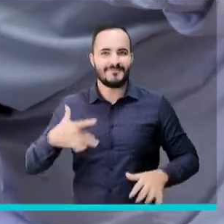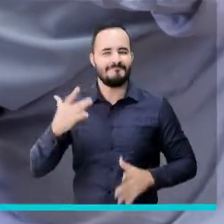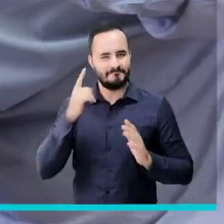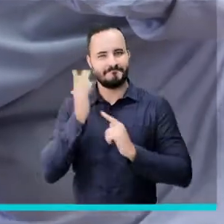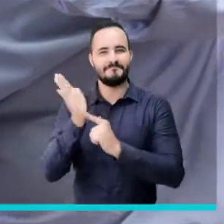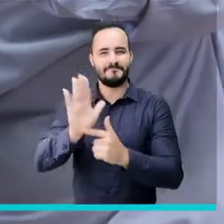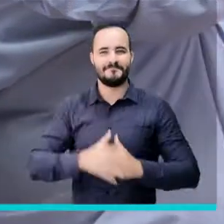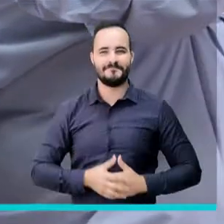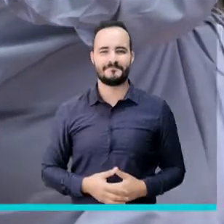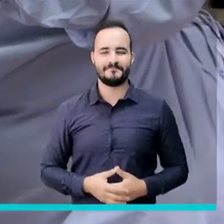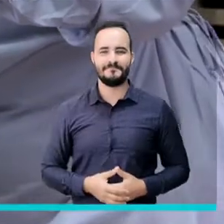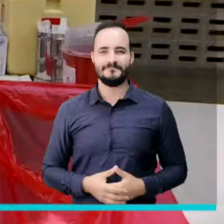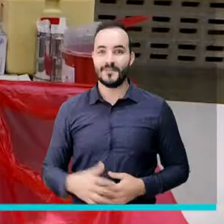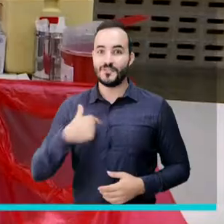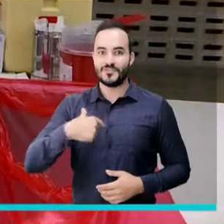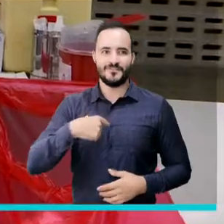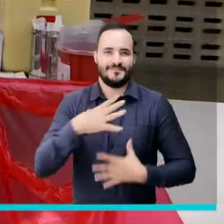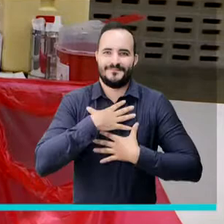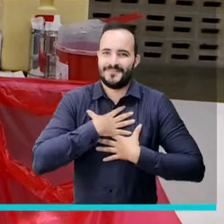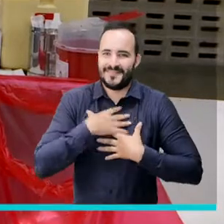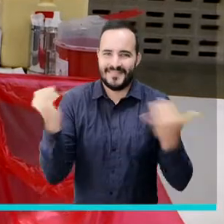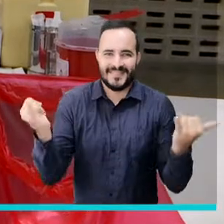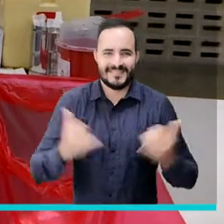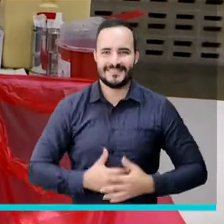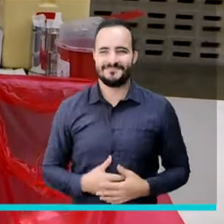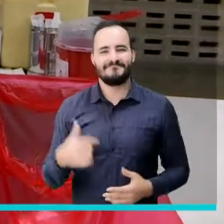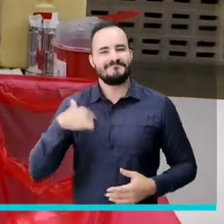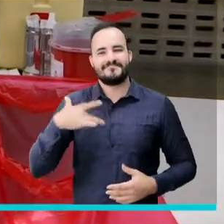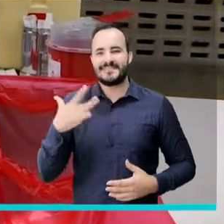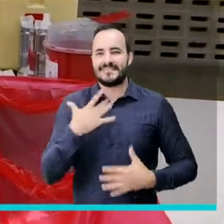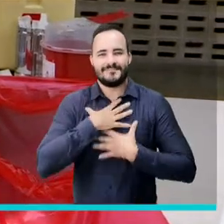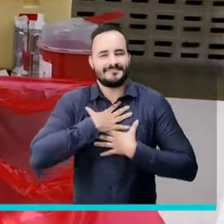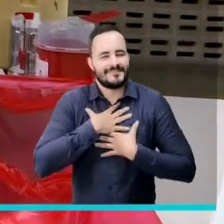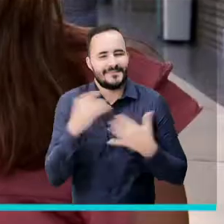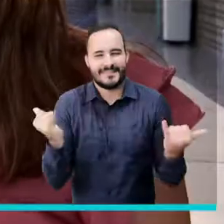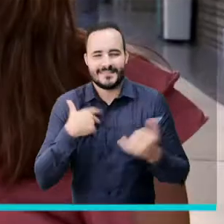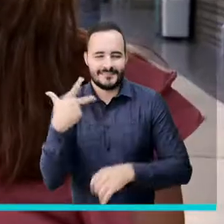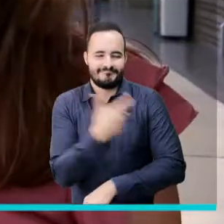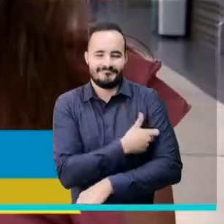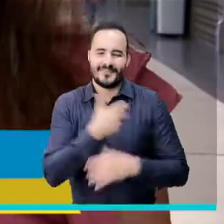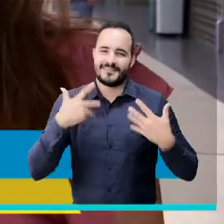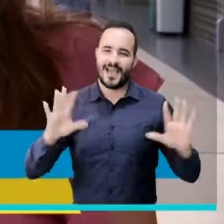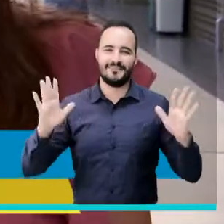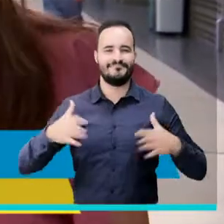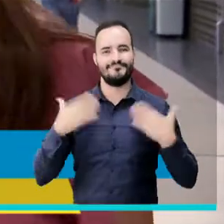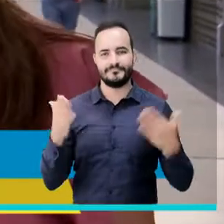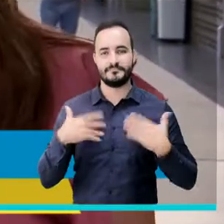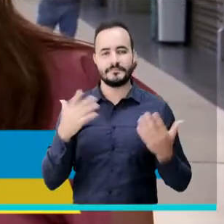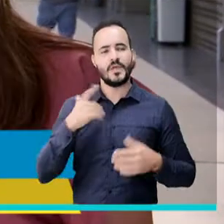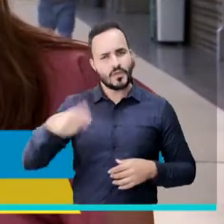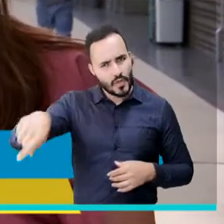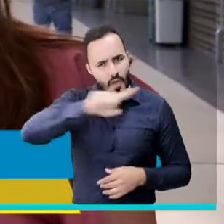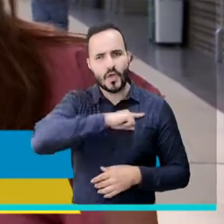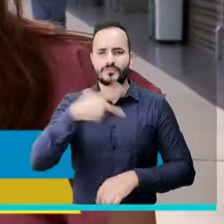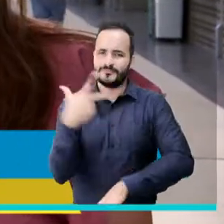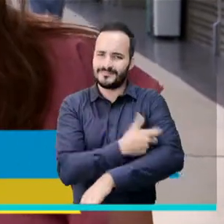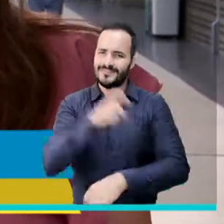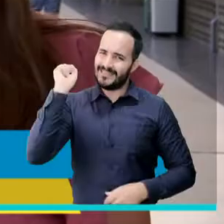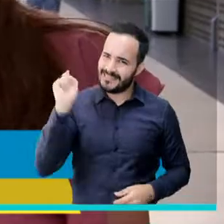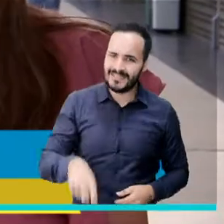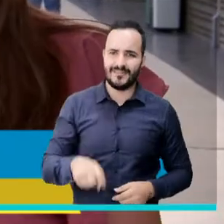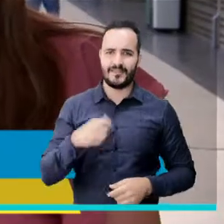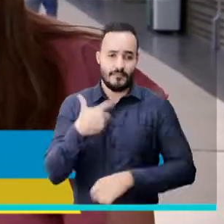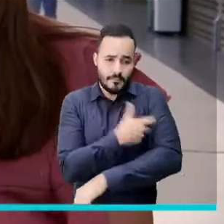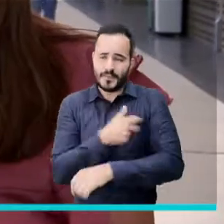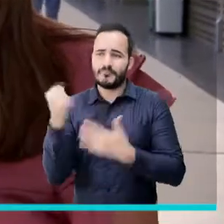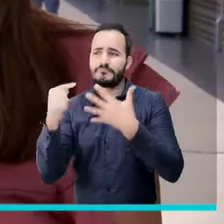biológico. Estoy feliz, me siento feliz con la vacuna, nos debemos de vacunar,